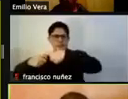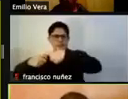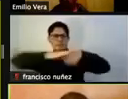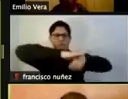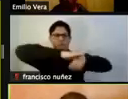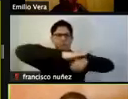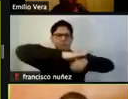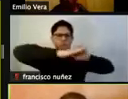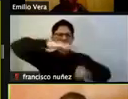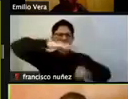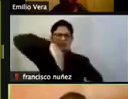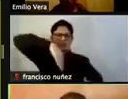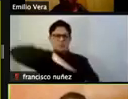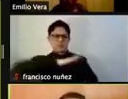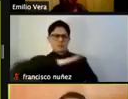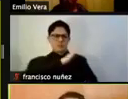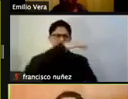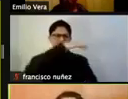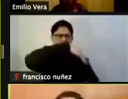o habría que hacer alguna corrección?